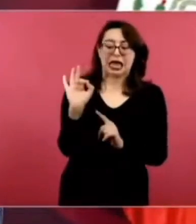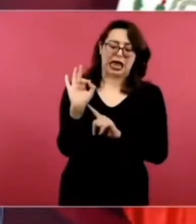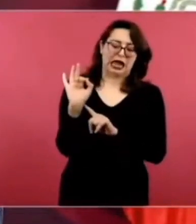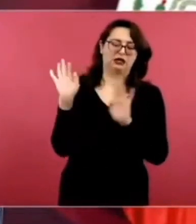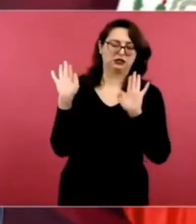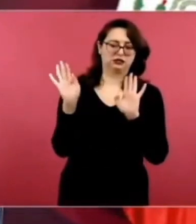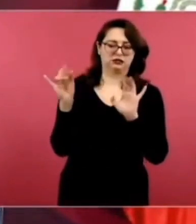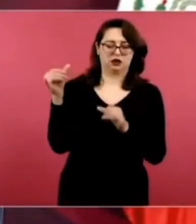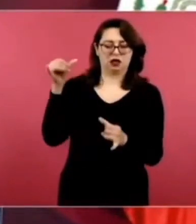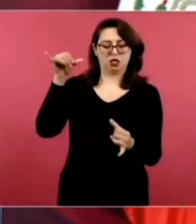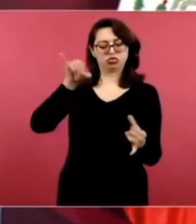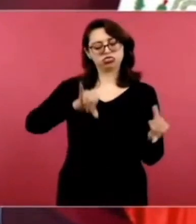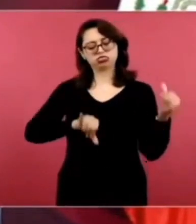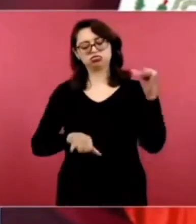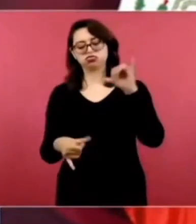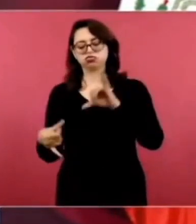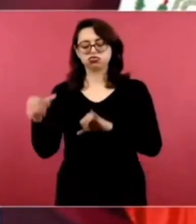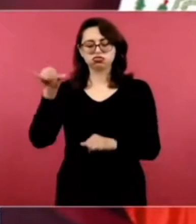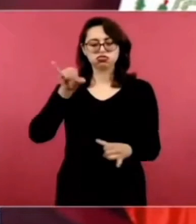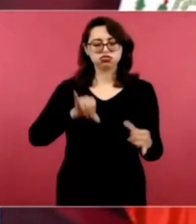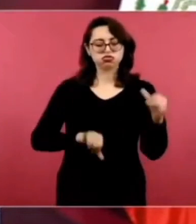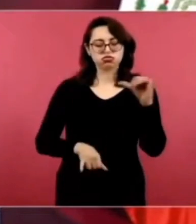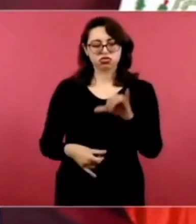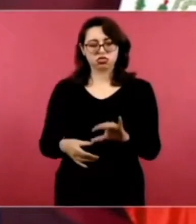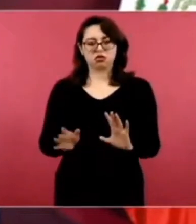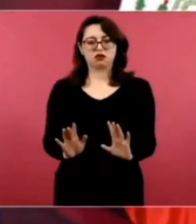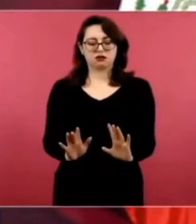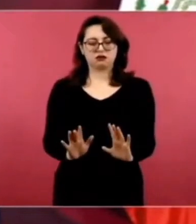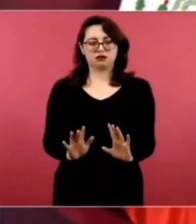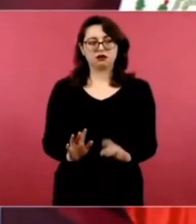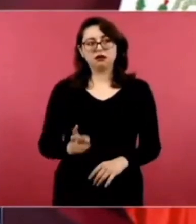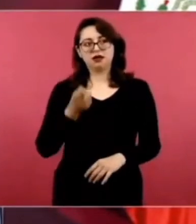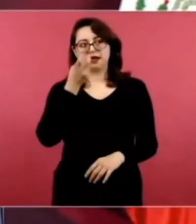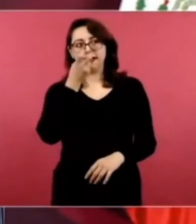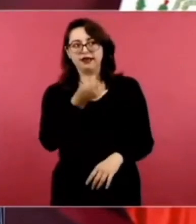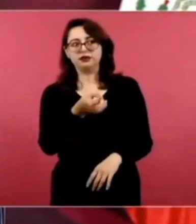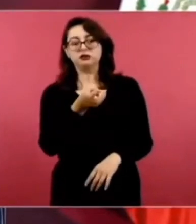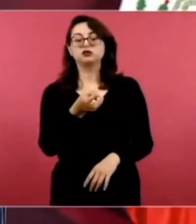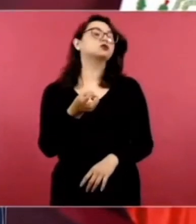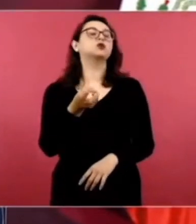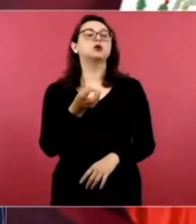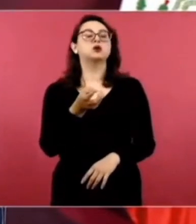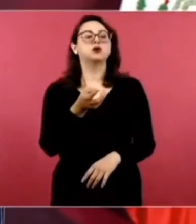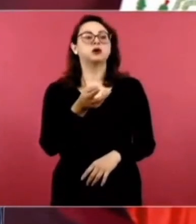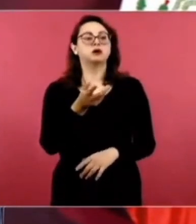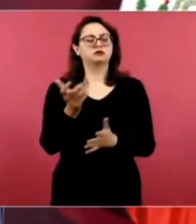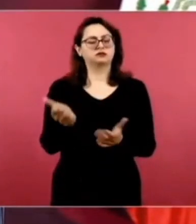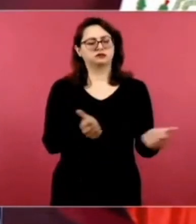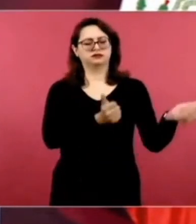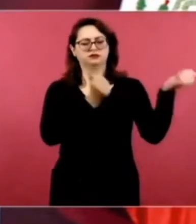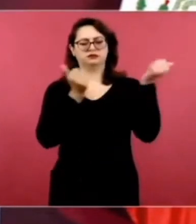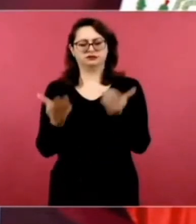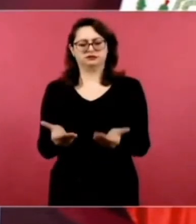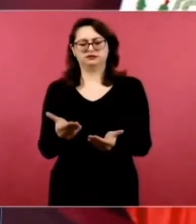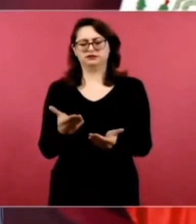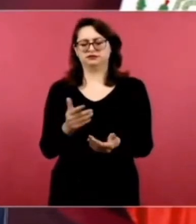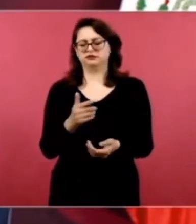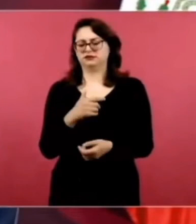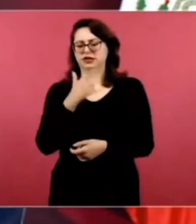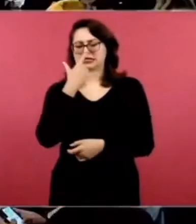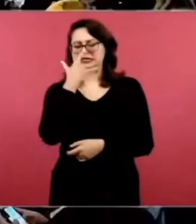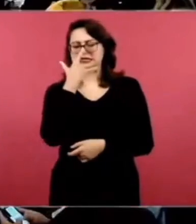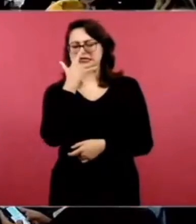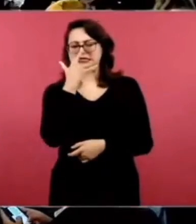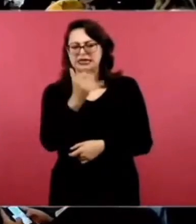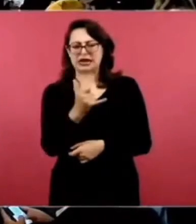Nosotros decidimos que ese maíz de importación, maíz